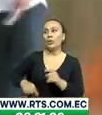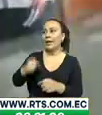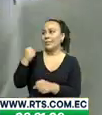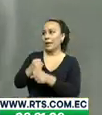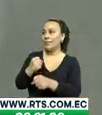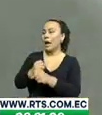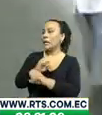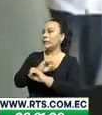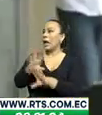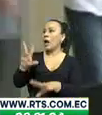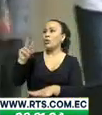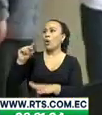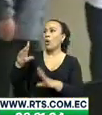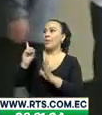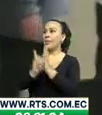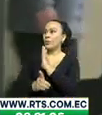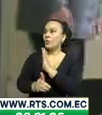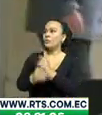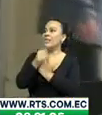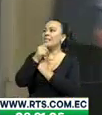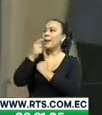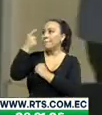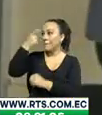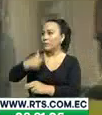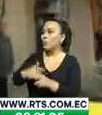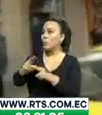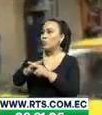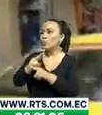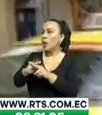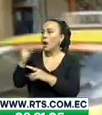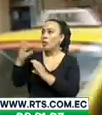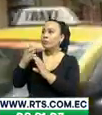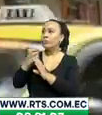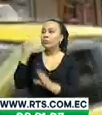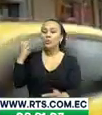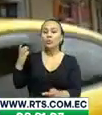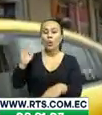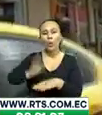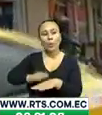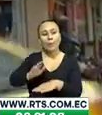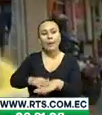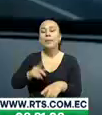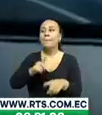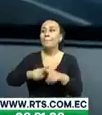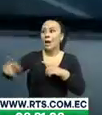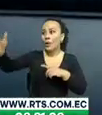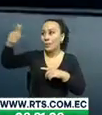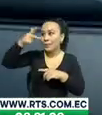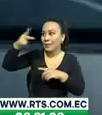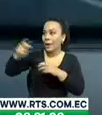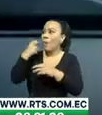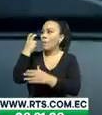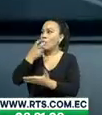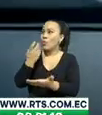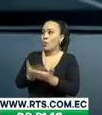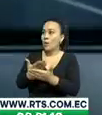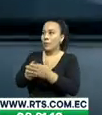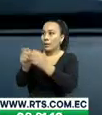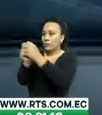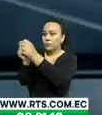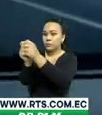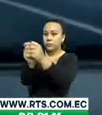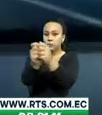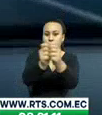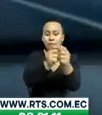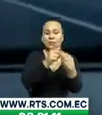aclaró que no se recibió la denuncia por parte de los usuarios de ninguna de las unidades involucradas. Sin embargo, el video sirvió como evidencia para poder formular el